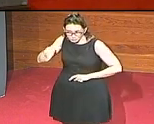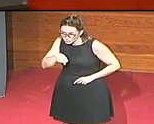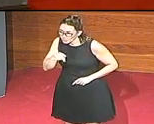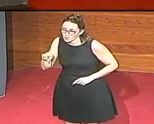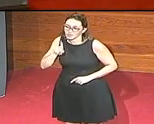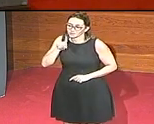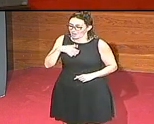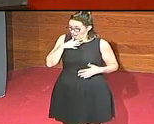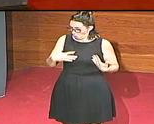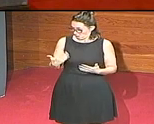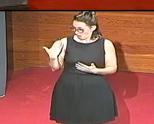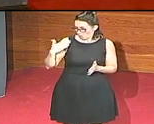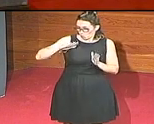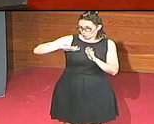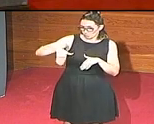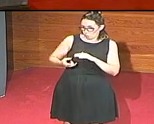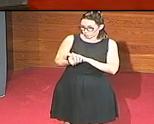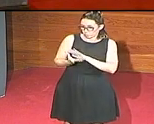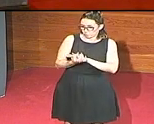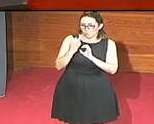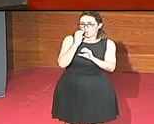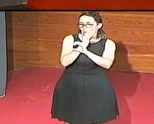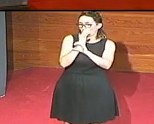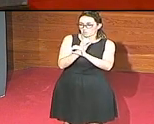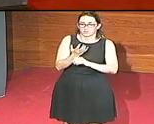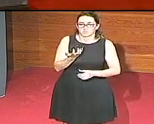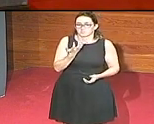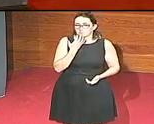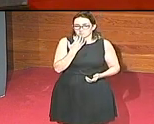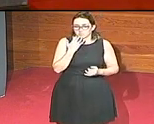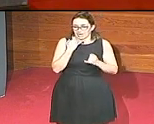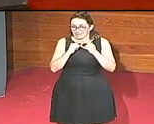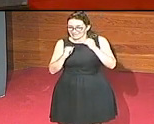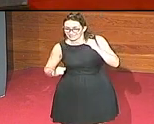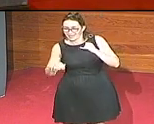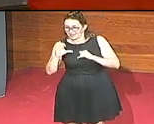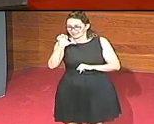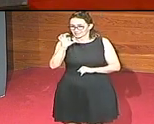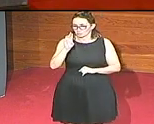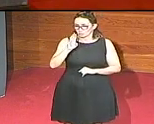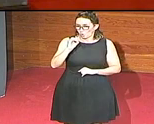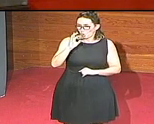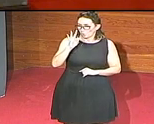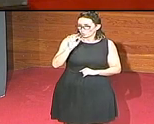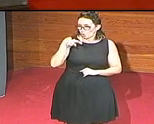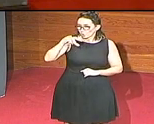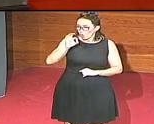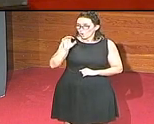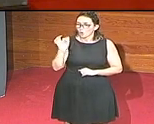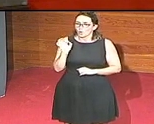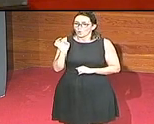también están saliendo los últimos tiempos como por ejemplo la grieta spottorno o el fotógrafo de gilbert en el que se mezclan